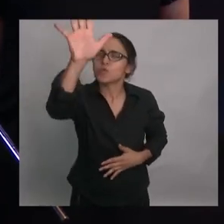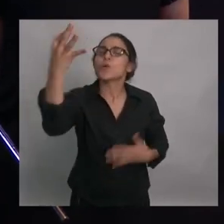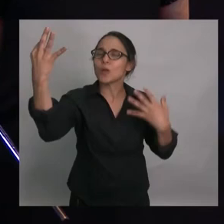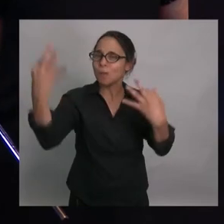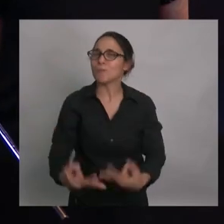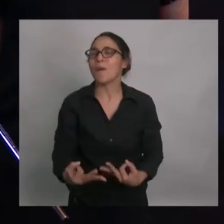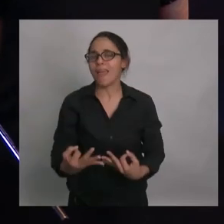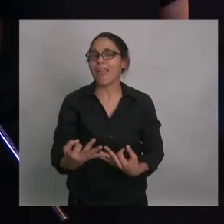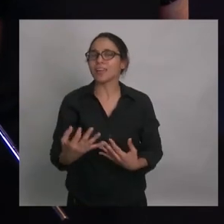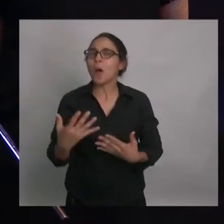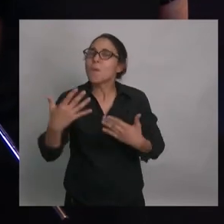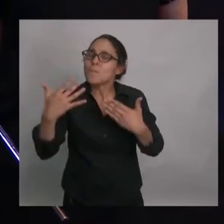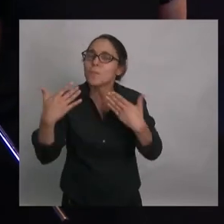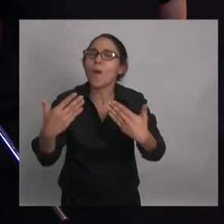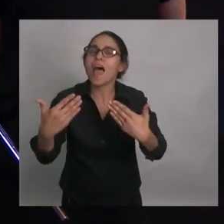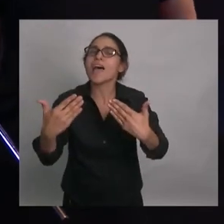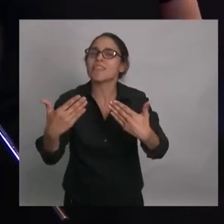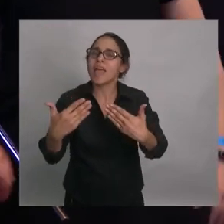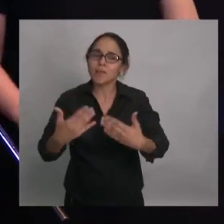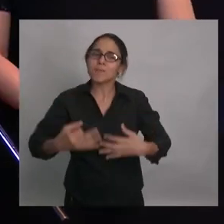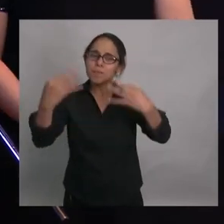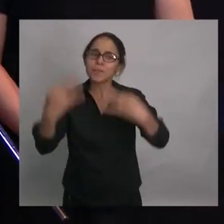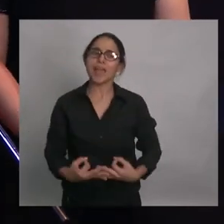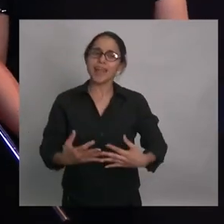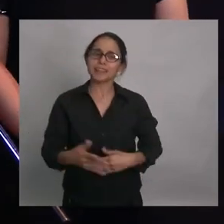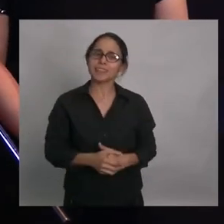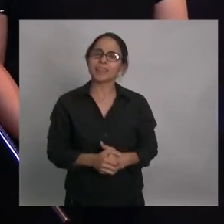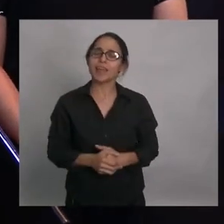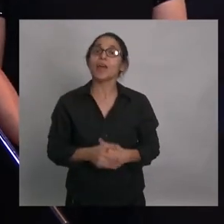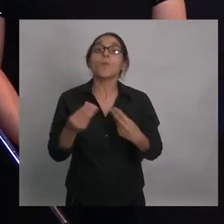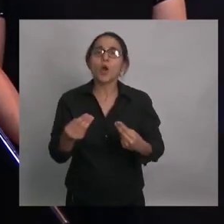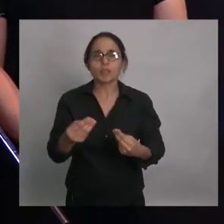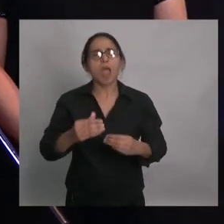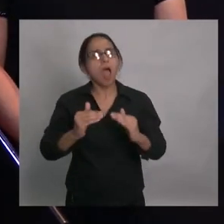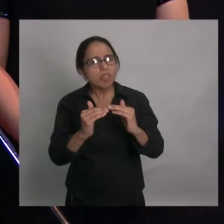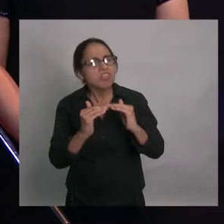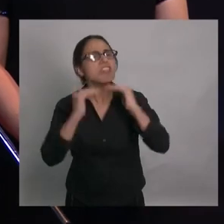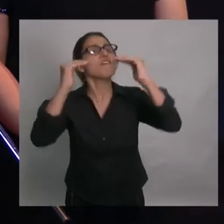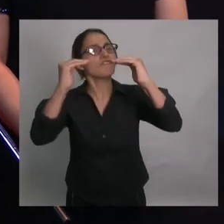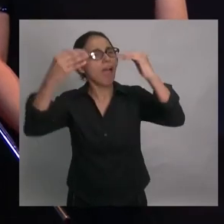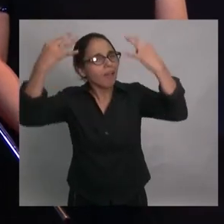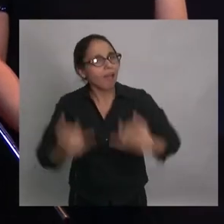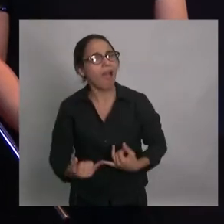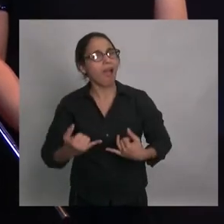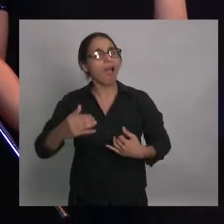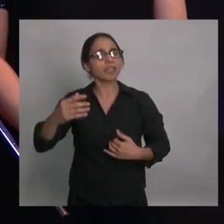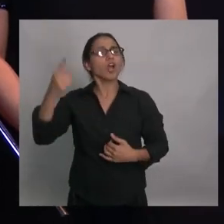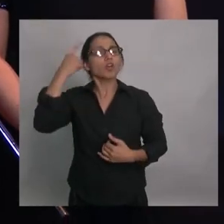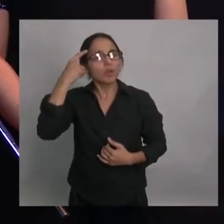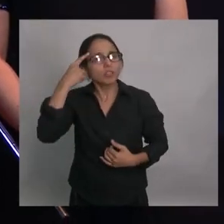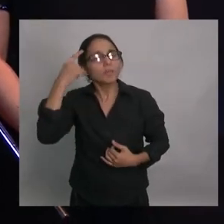merece porque tiene libre tiene conciencia tiene nuevas